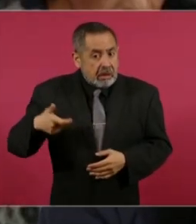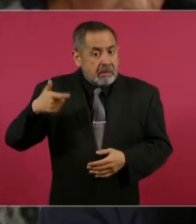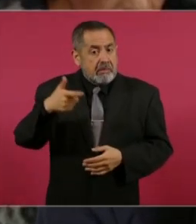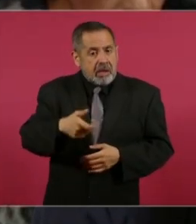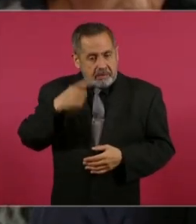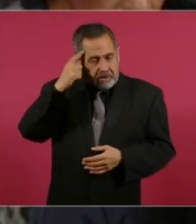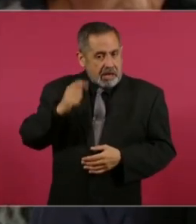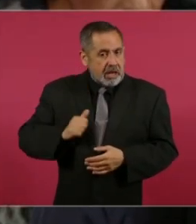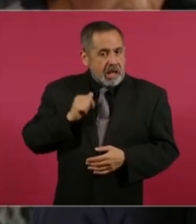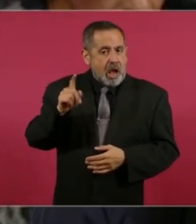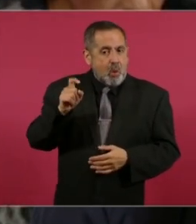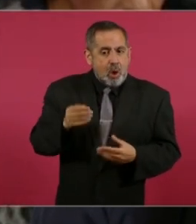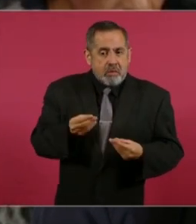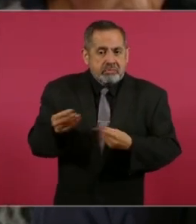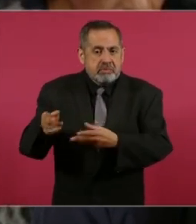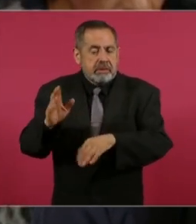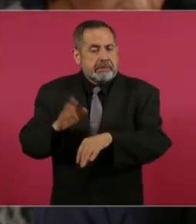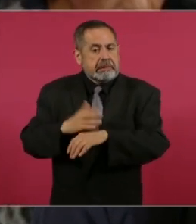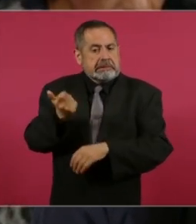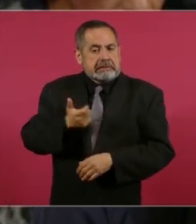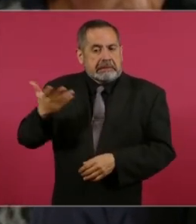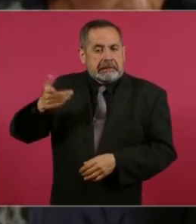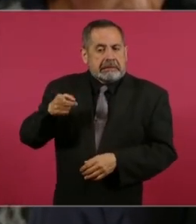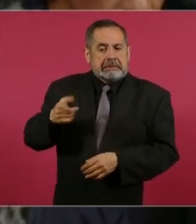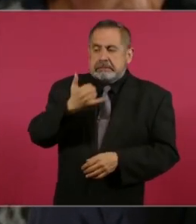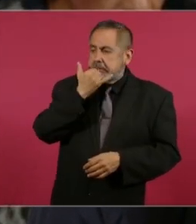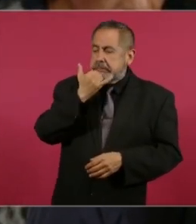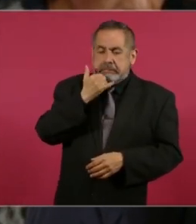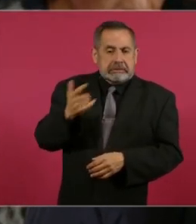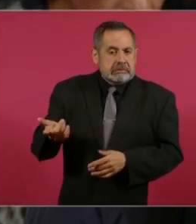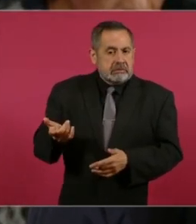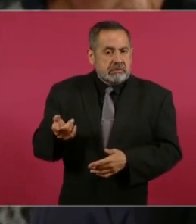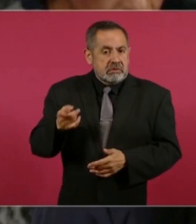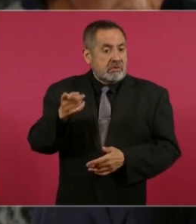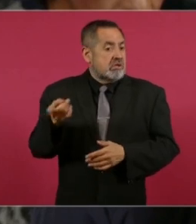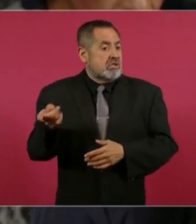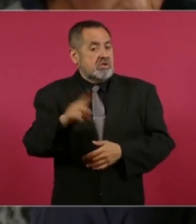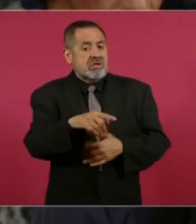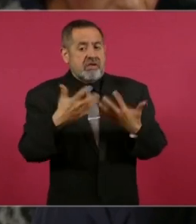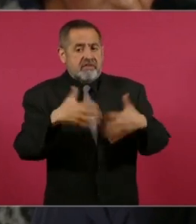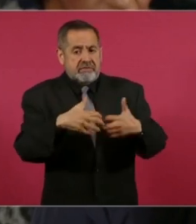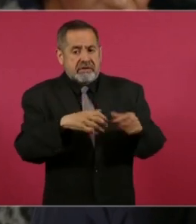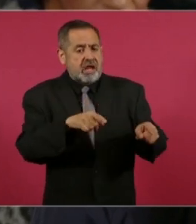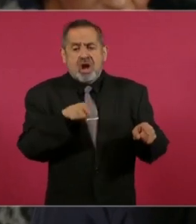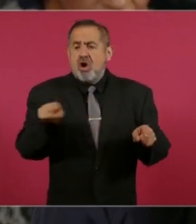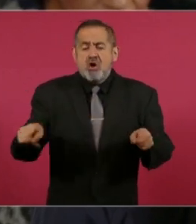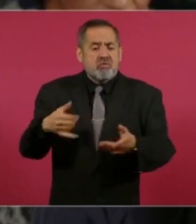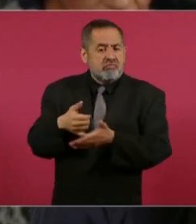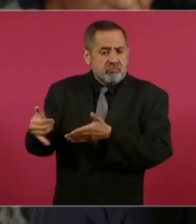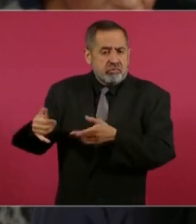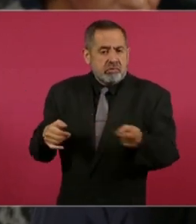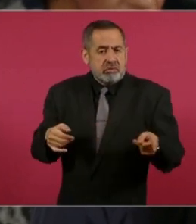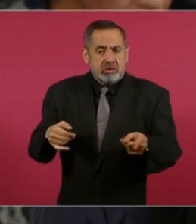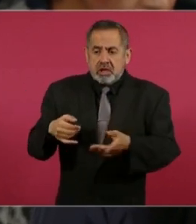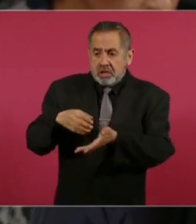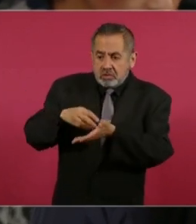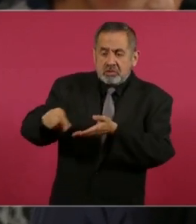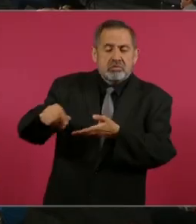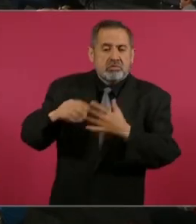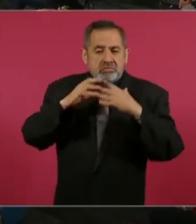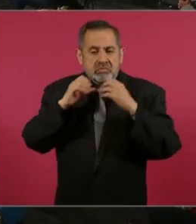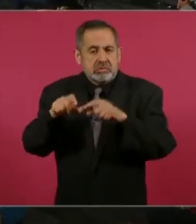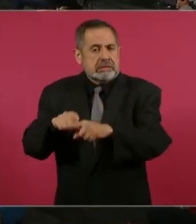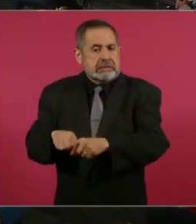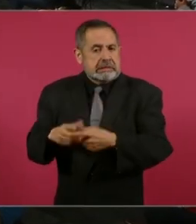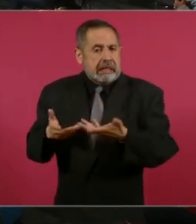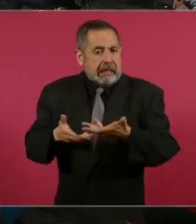por el aprovechamiento del agua es más caro. Incluso que la actividad de industrias, a diferencia de sectores como la agricultura y ganadería,